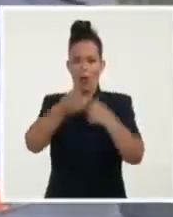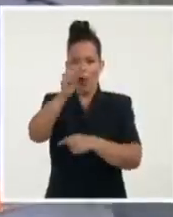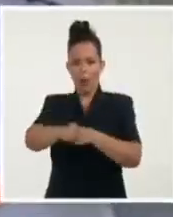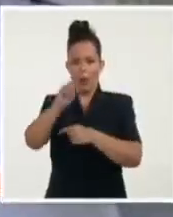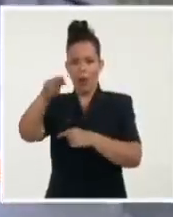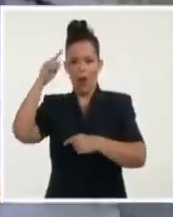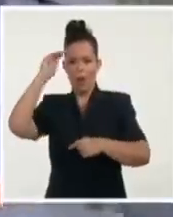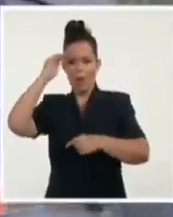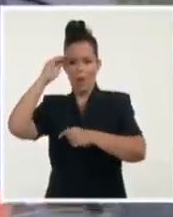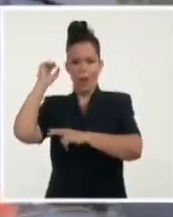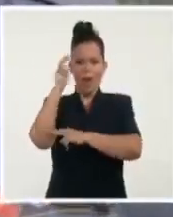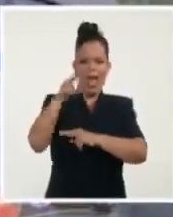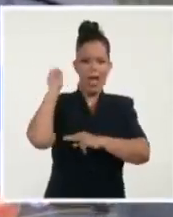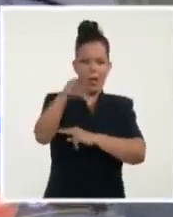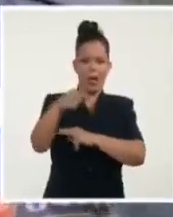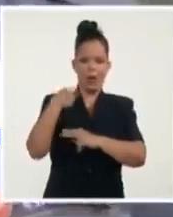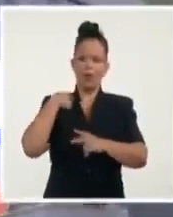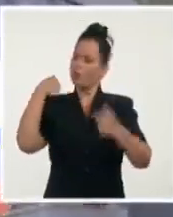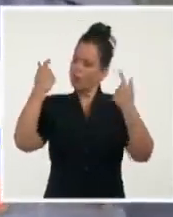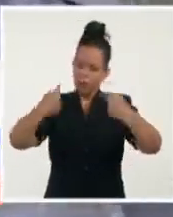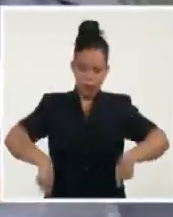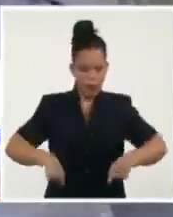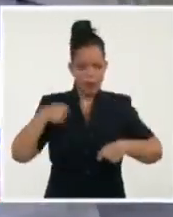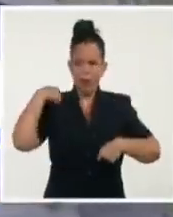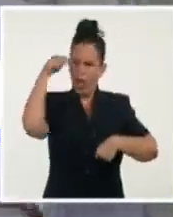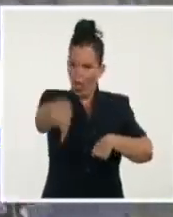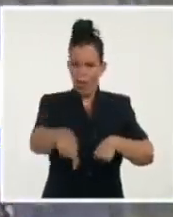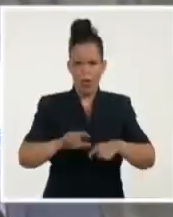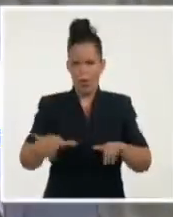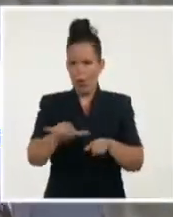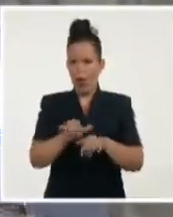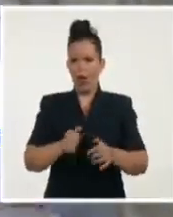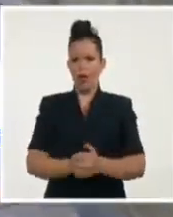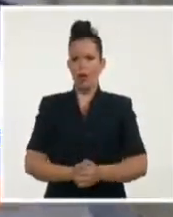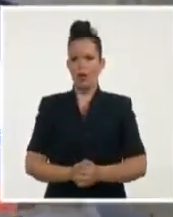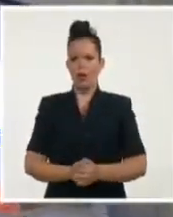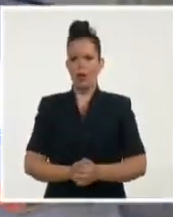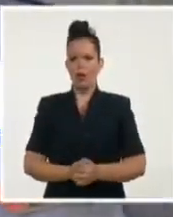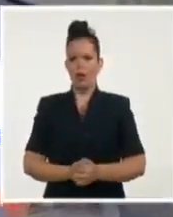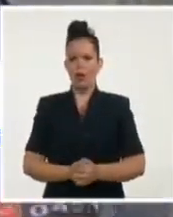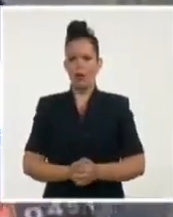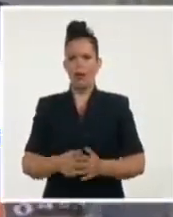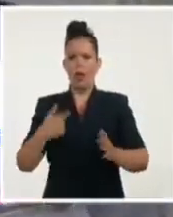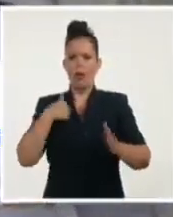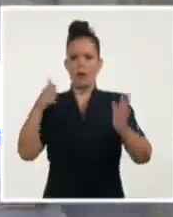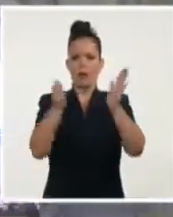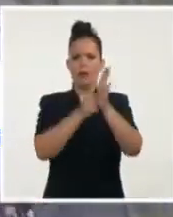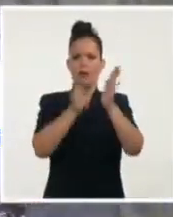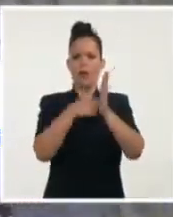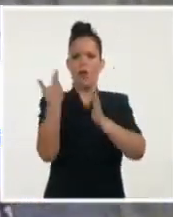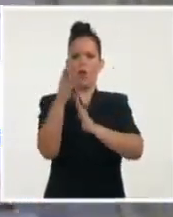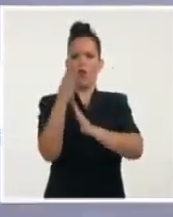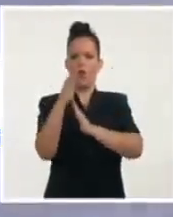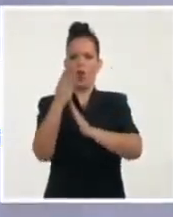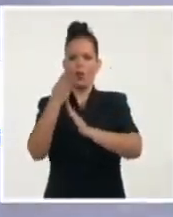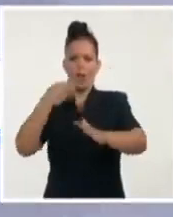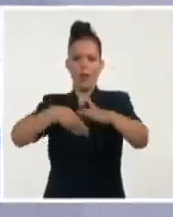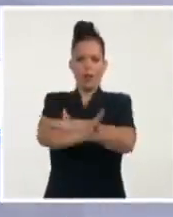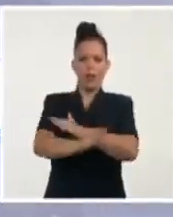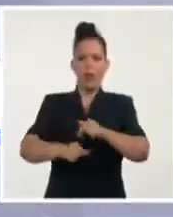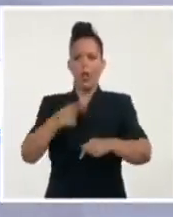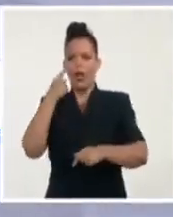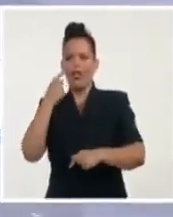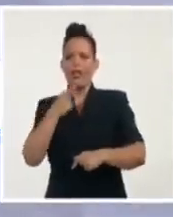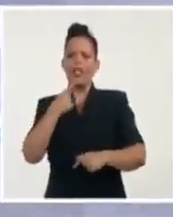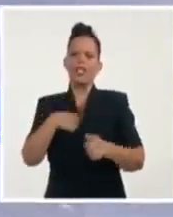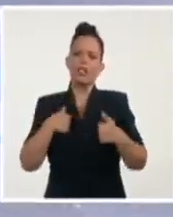la puerta y entonces ahí empiezan a decir que a todo el que fuera policía y a todo el que estuviera vestido de policía nos lincharon. De ahí